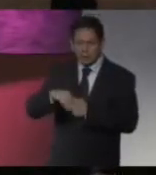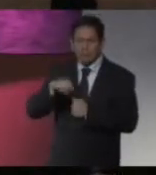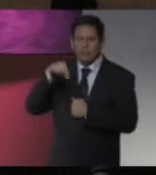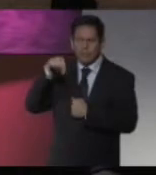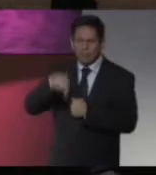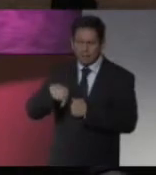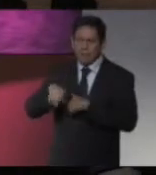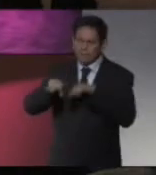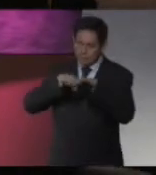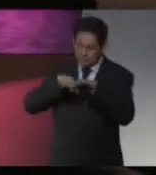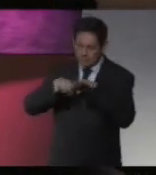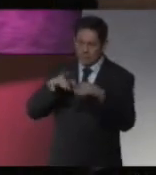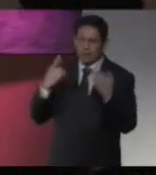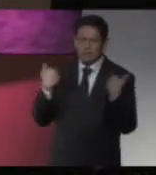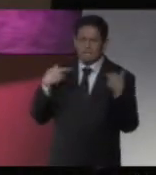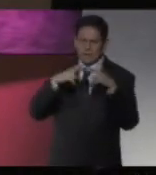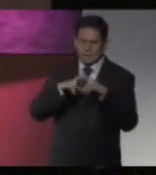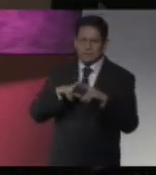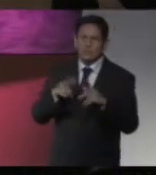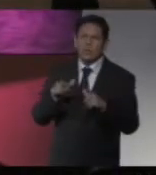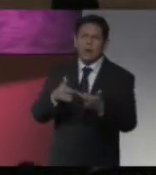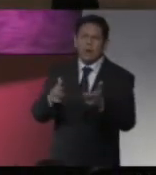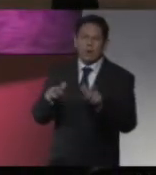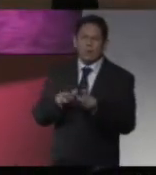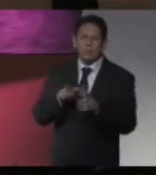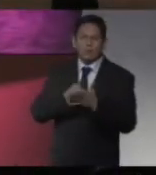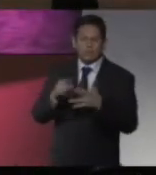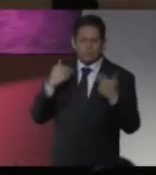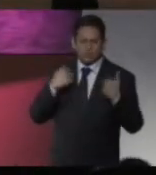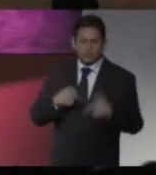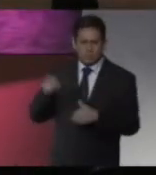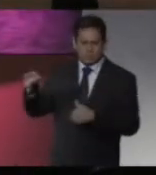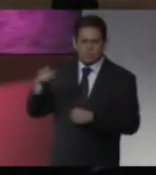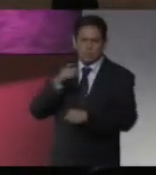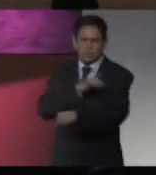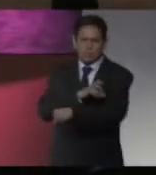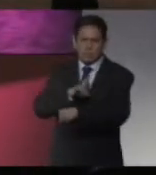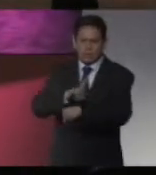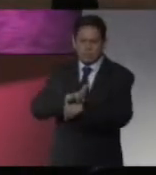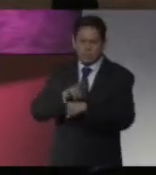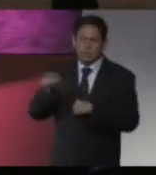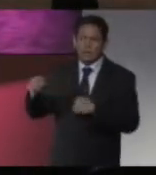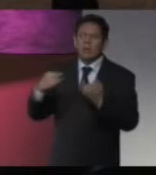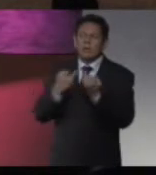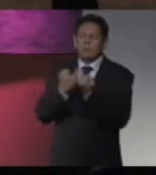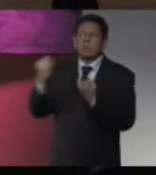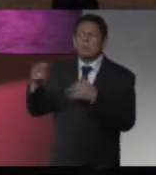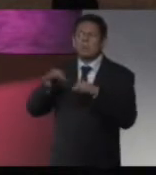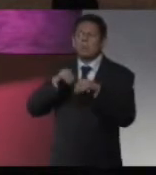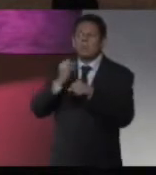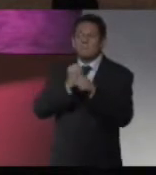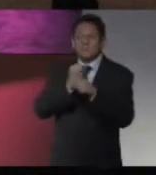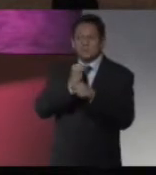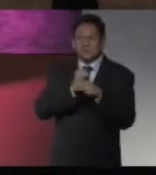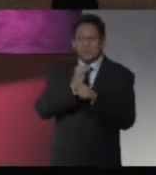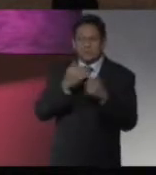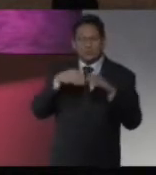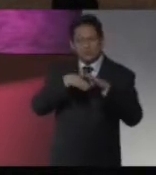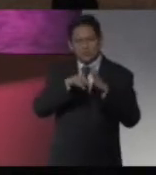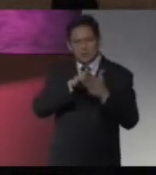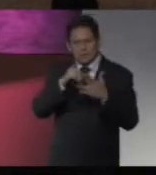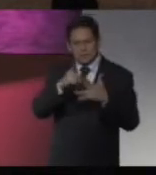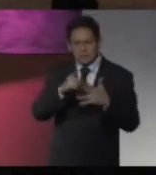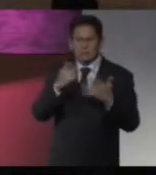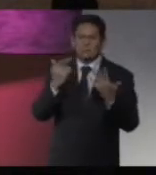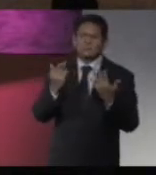este mismo instituto. Es integrante de la línea de investigación Derechos, Conflictos Socioambientales y Política. Es miembro del